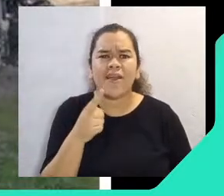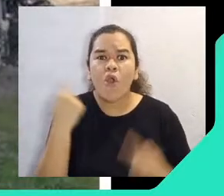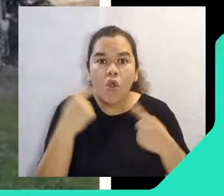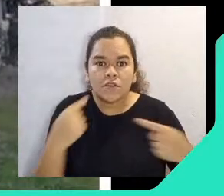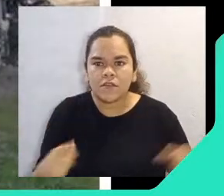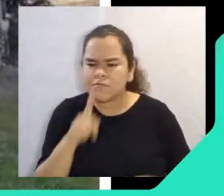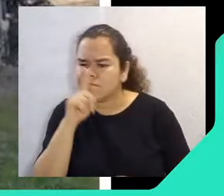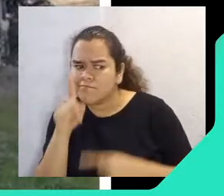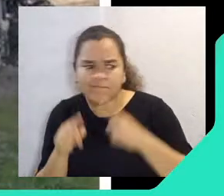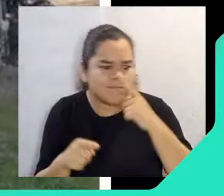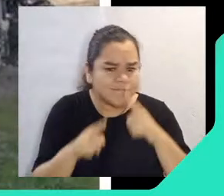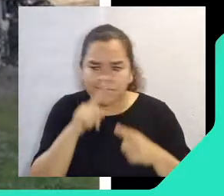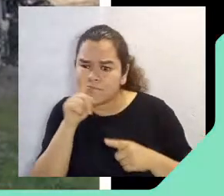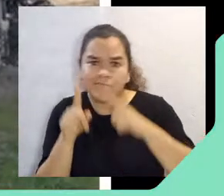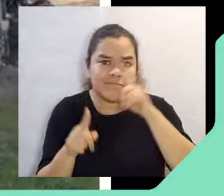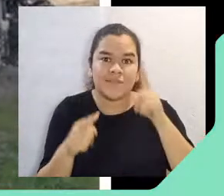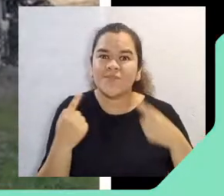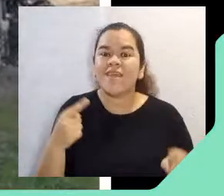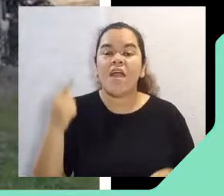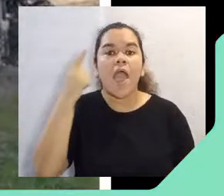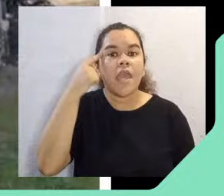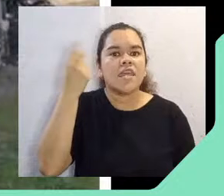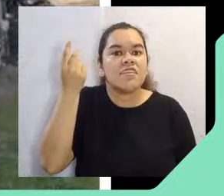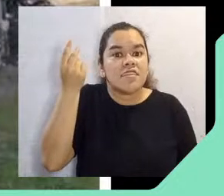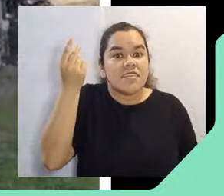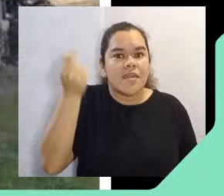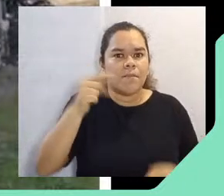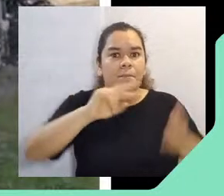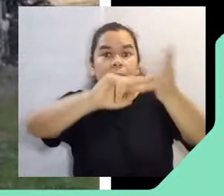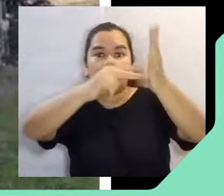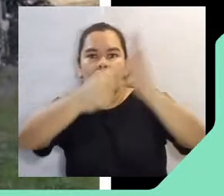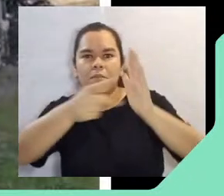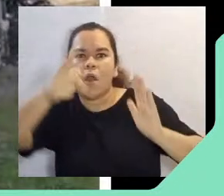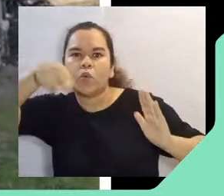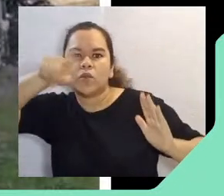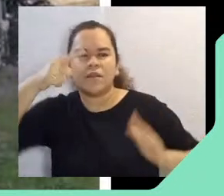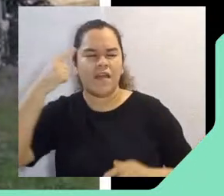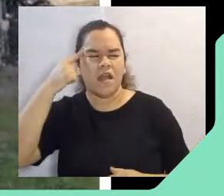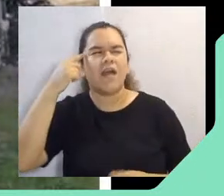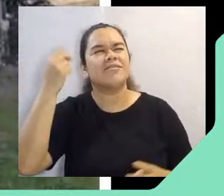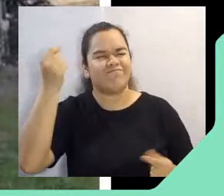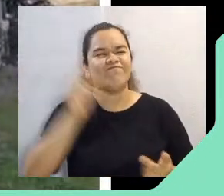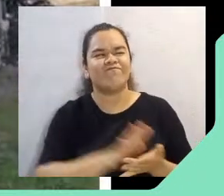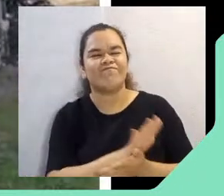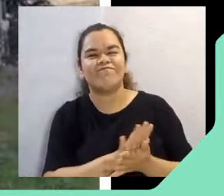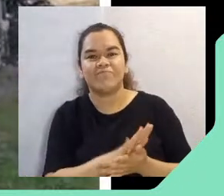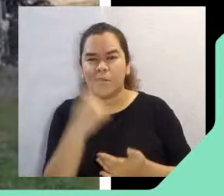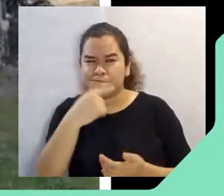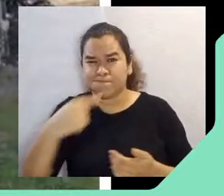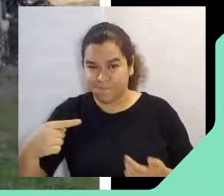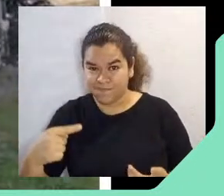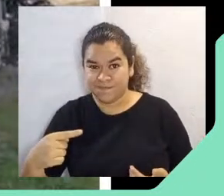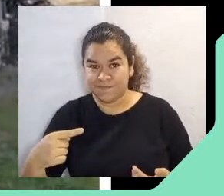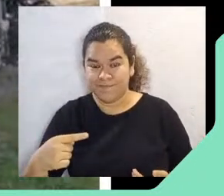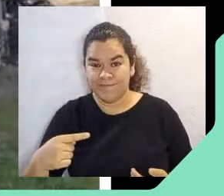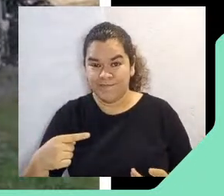ocurren soluciones ingeniosas para problemas que se plantean, si tienen además un perfil